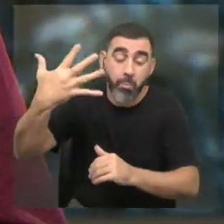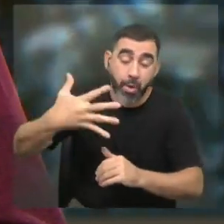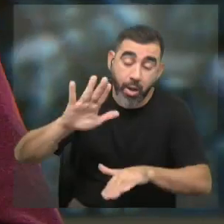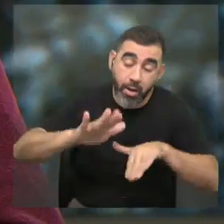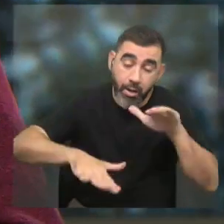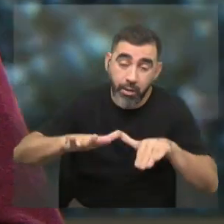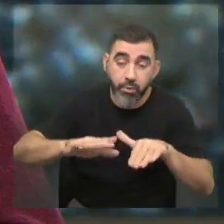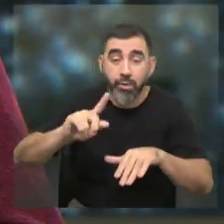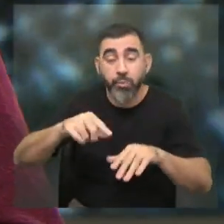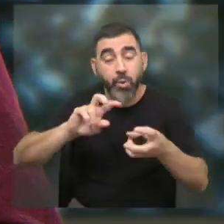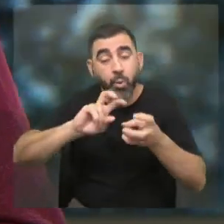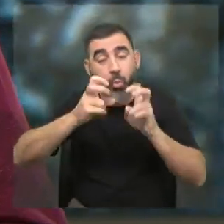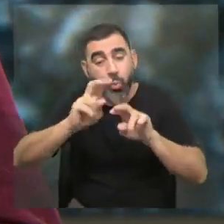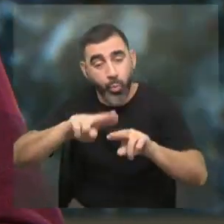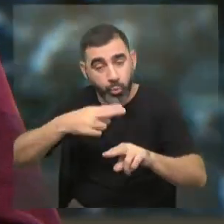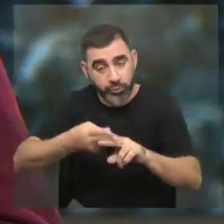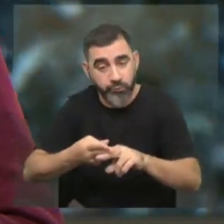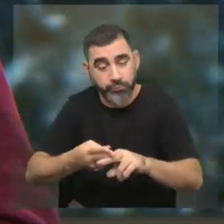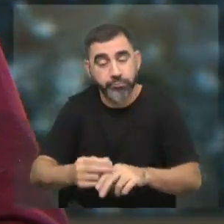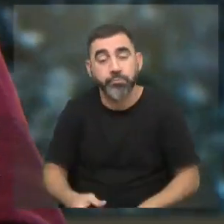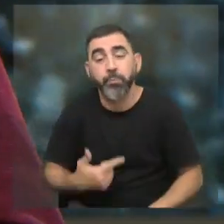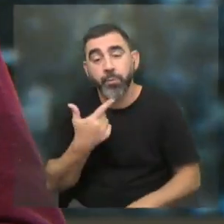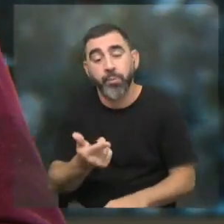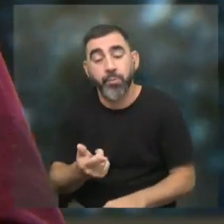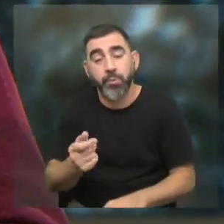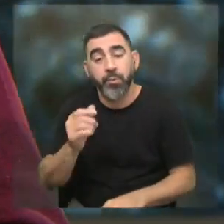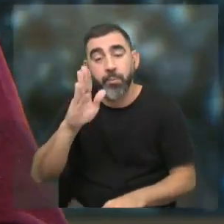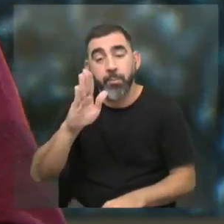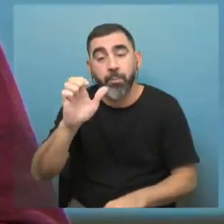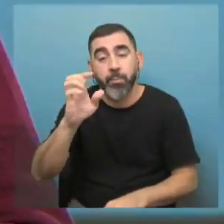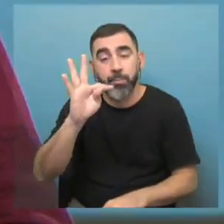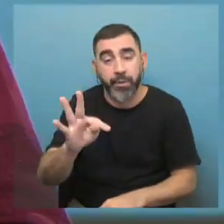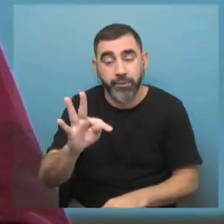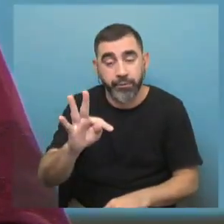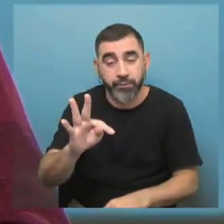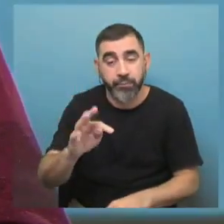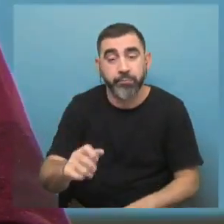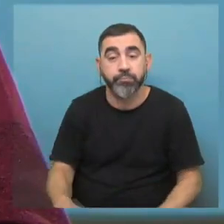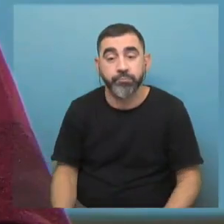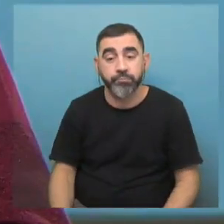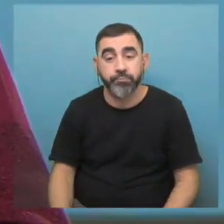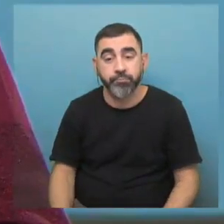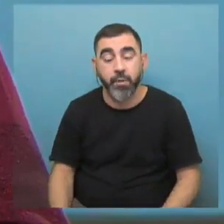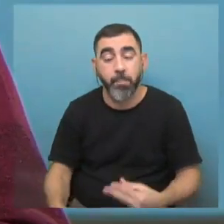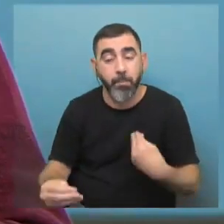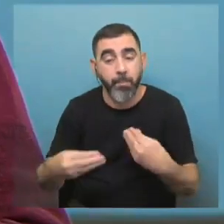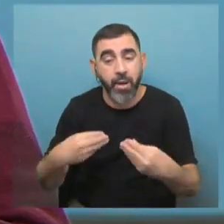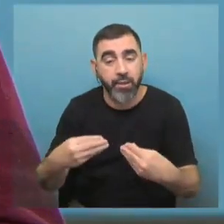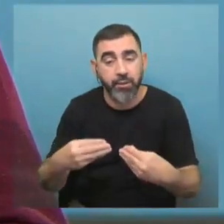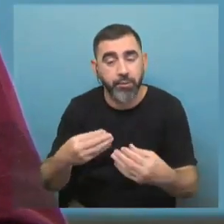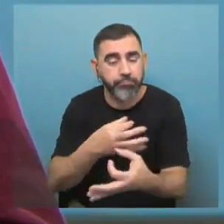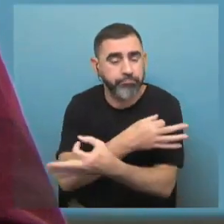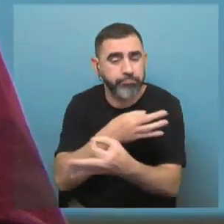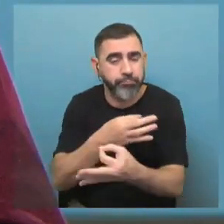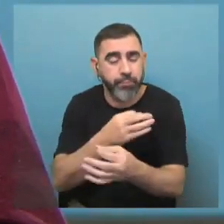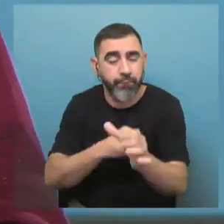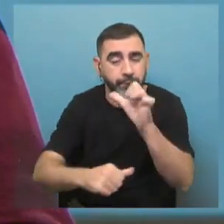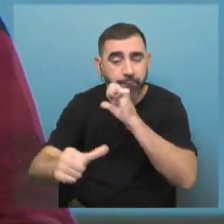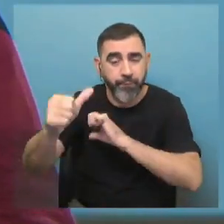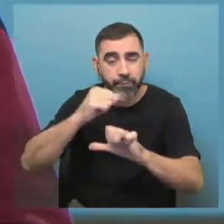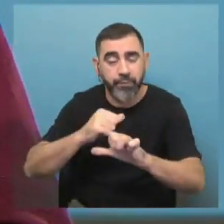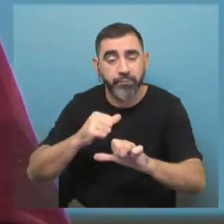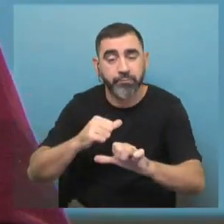uso muy común, en la ropa, ¿no? La natación, los equipos de natación actuales,